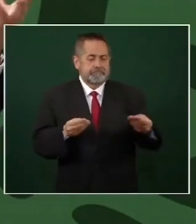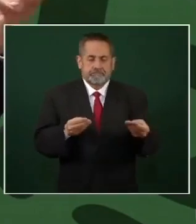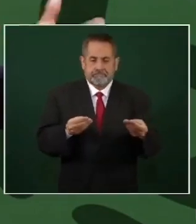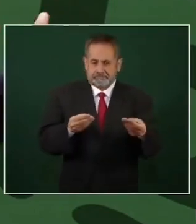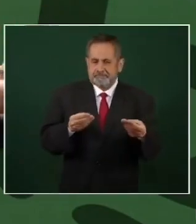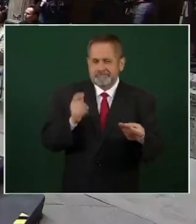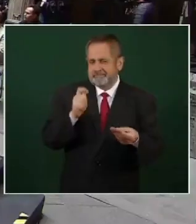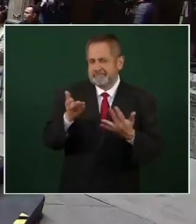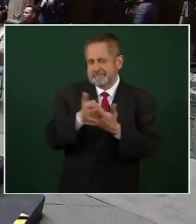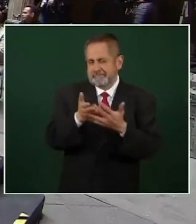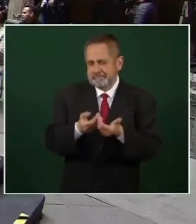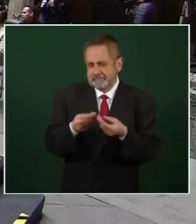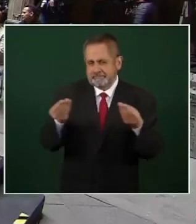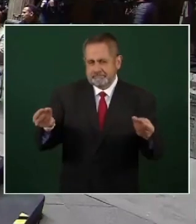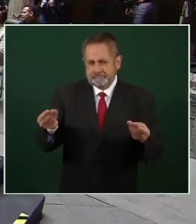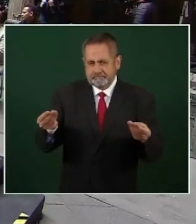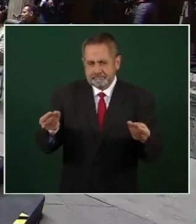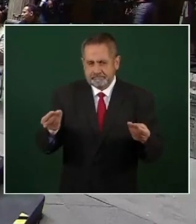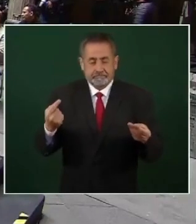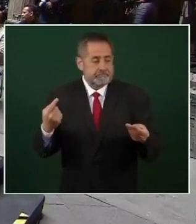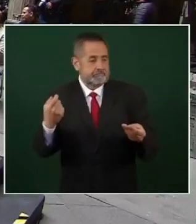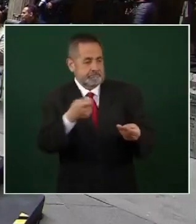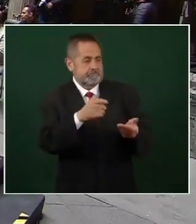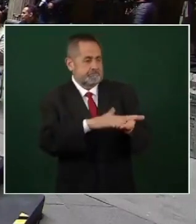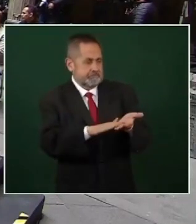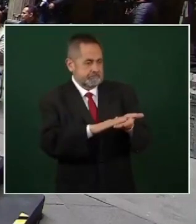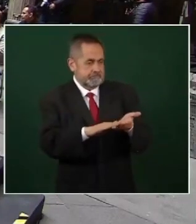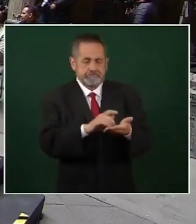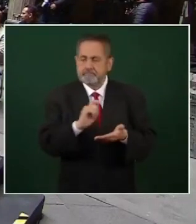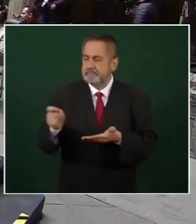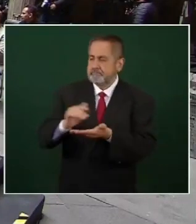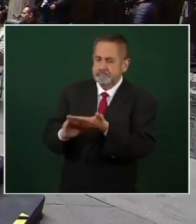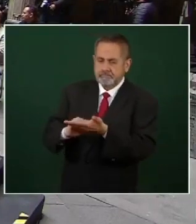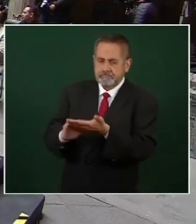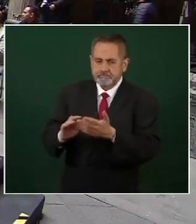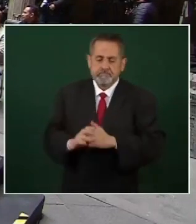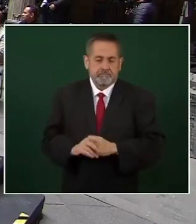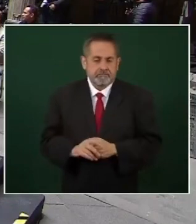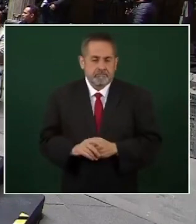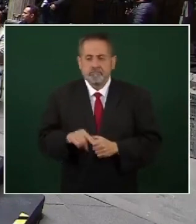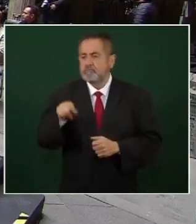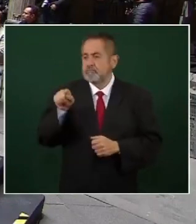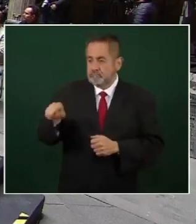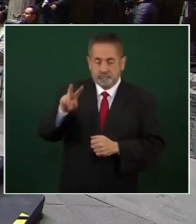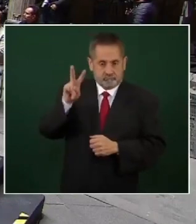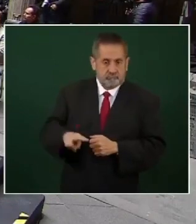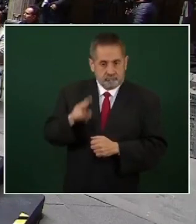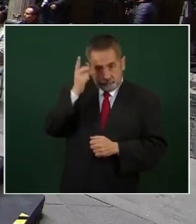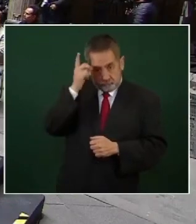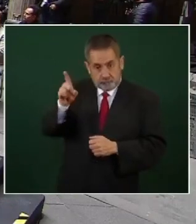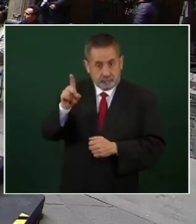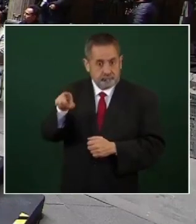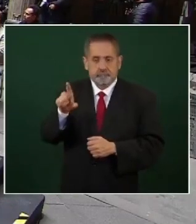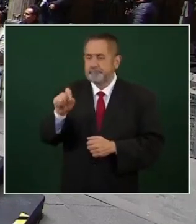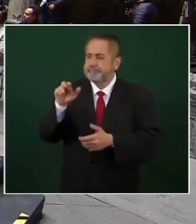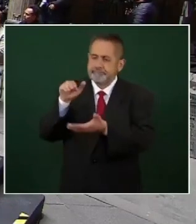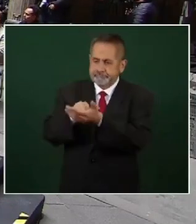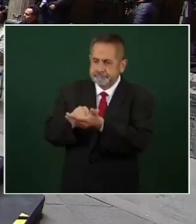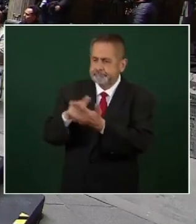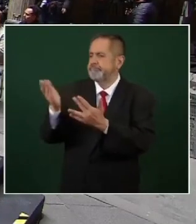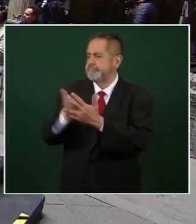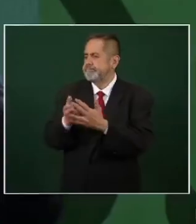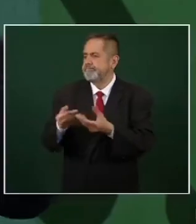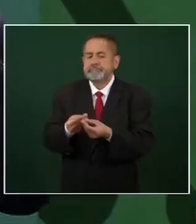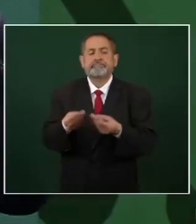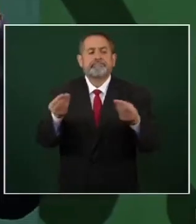con una indemnización a los que legalmente son los dueños de las tierras.